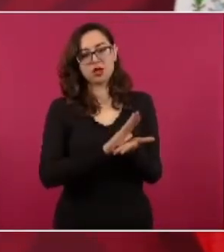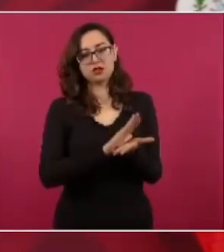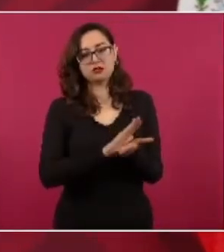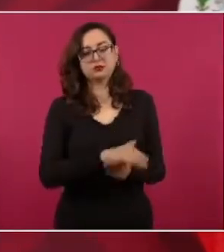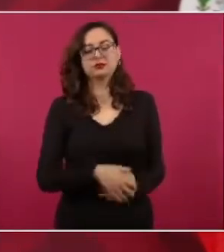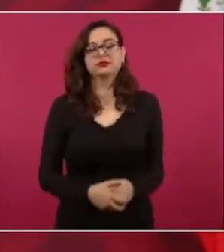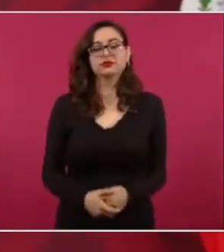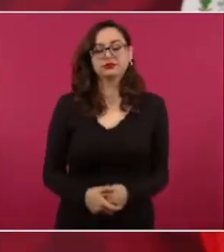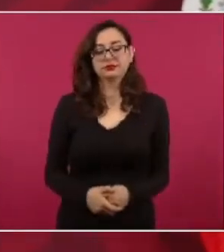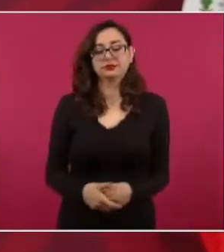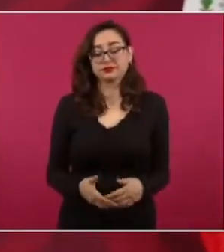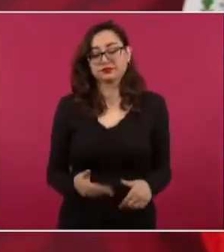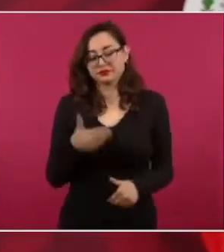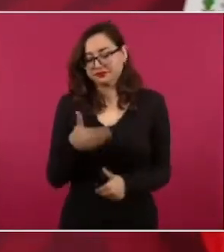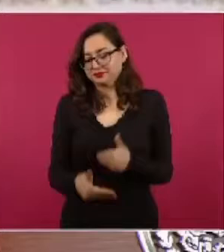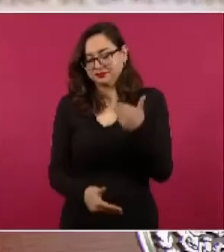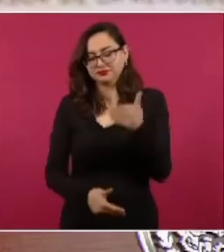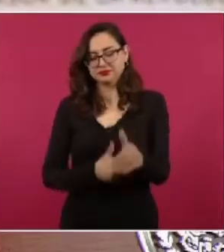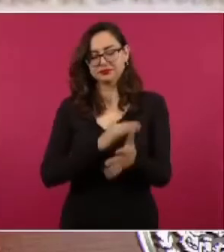Todo eso está cambiando